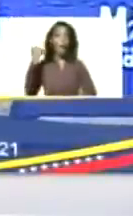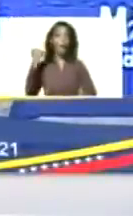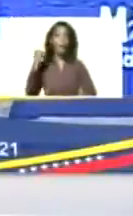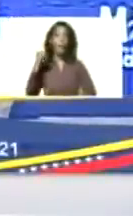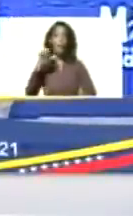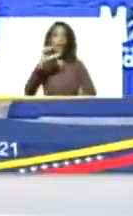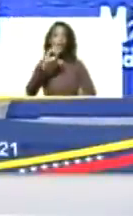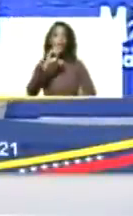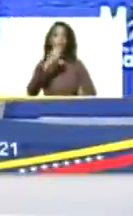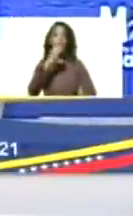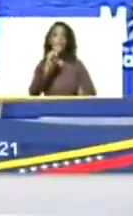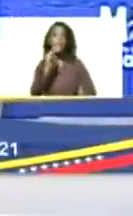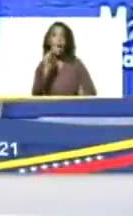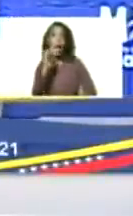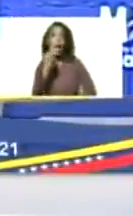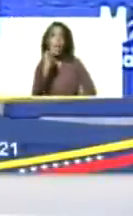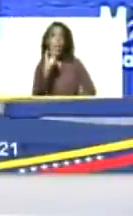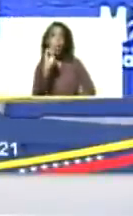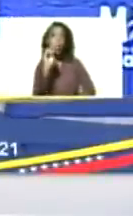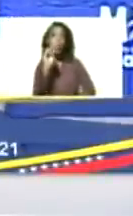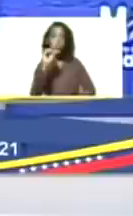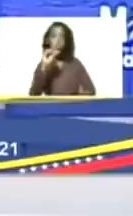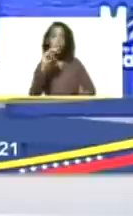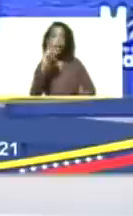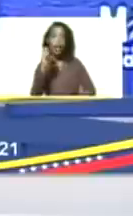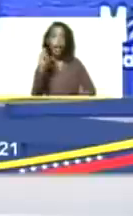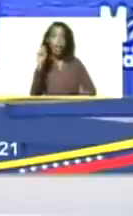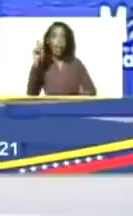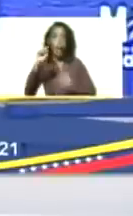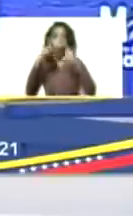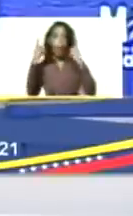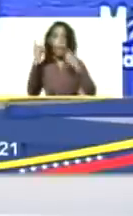Sariuska de La Guaira,